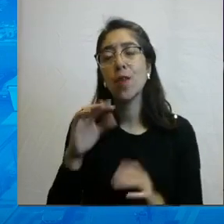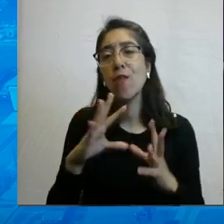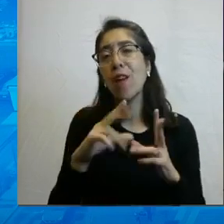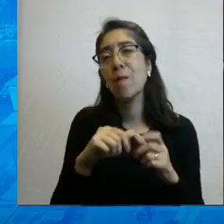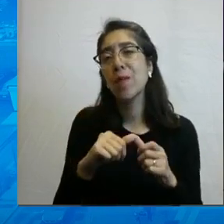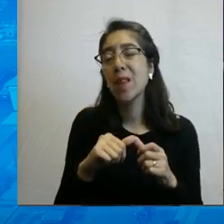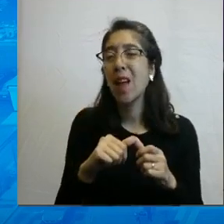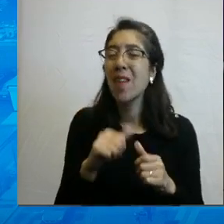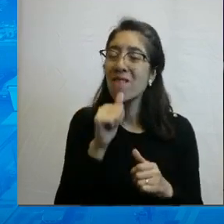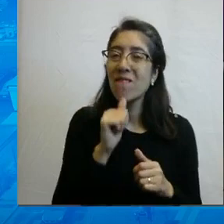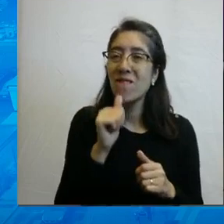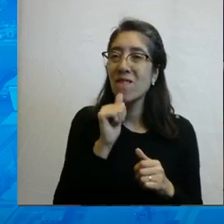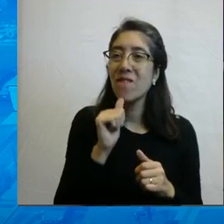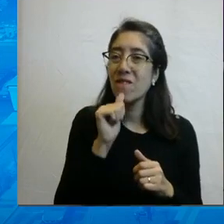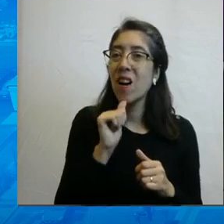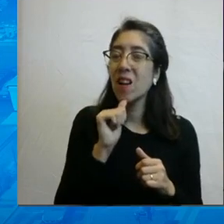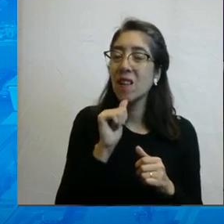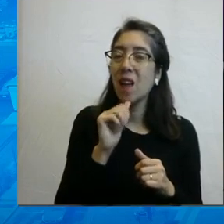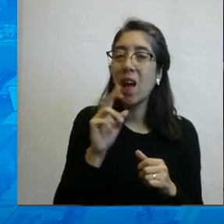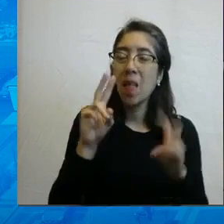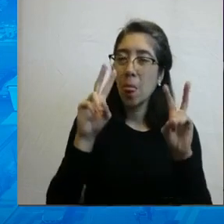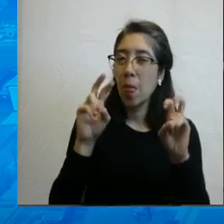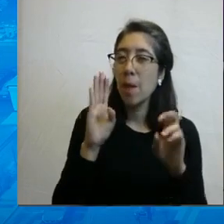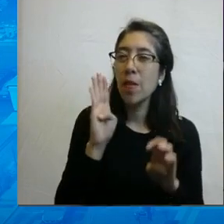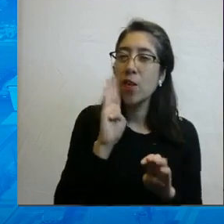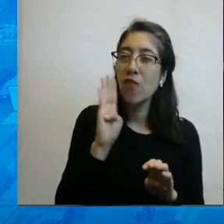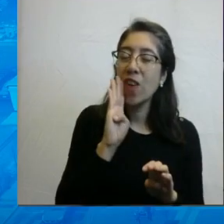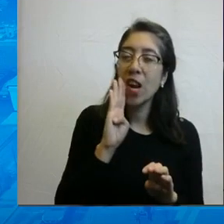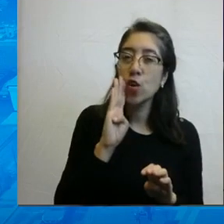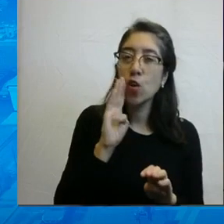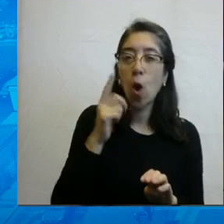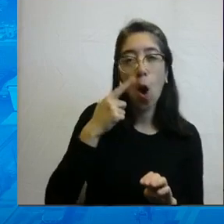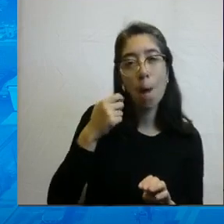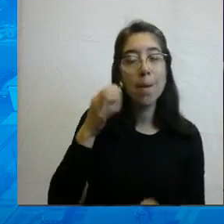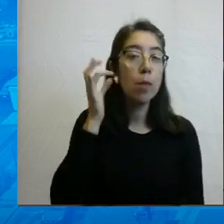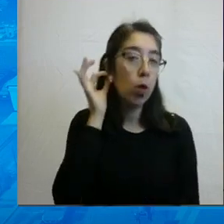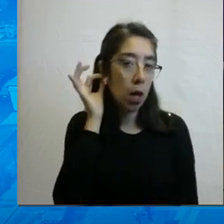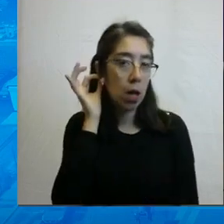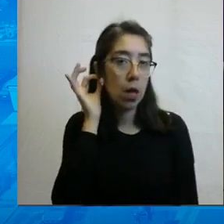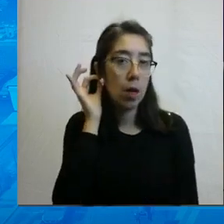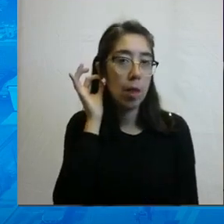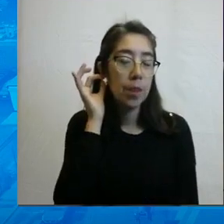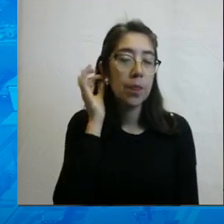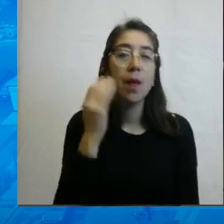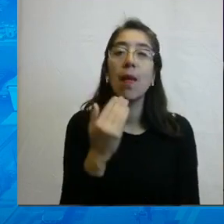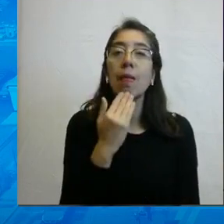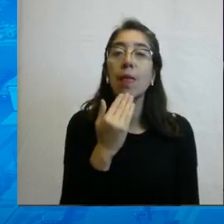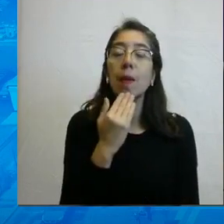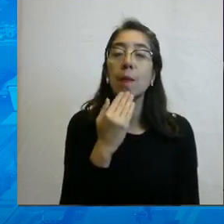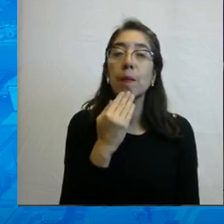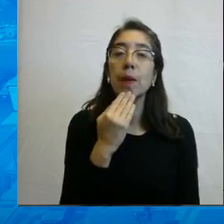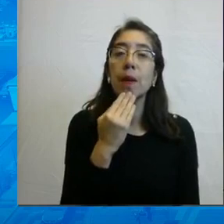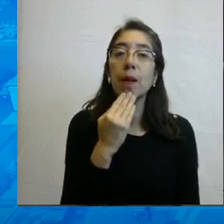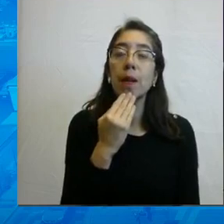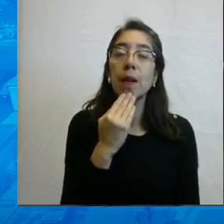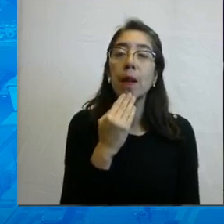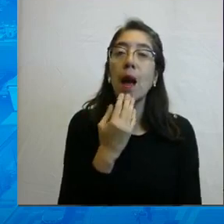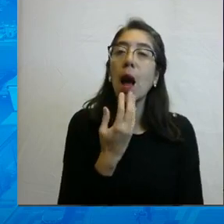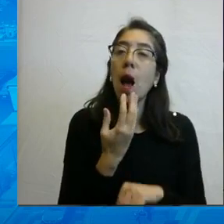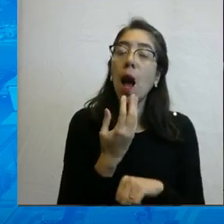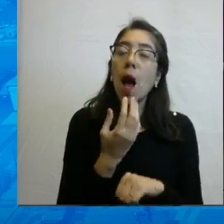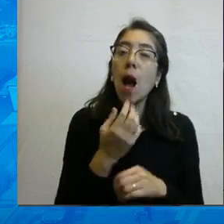facilidad, así, y muchos apoderados tampoco. Y lo segundo, presidente, el MOAI, que está en la Plaza de Armas, está